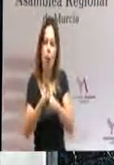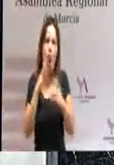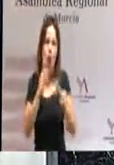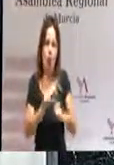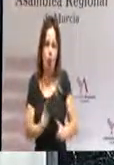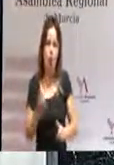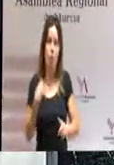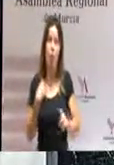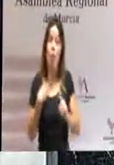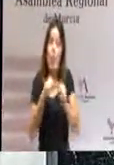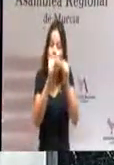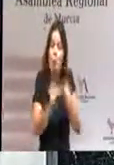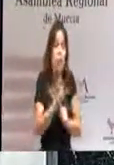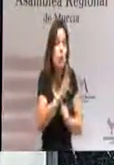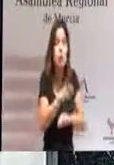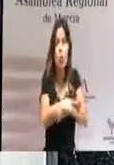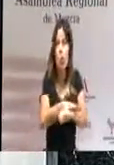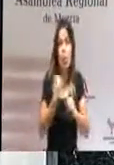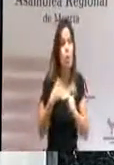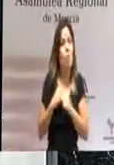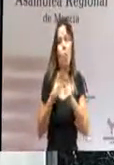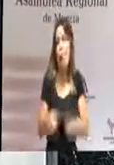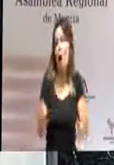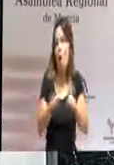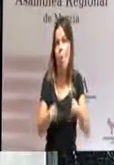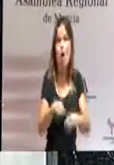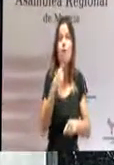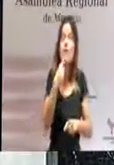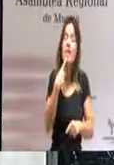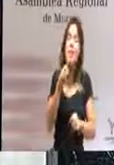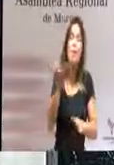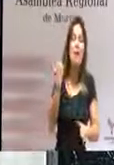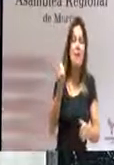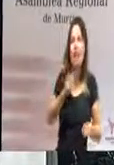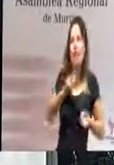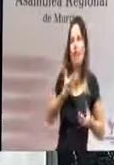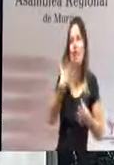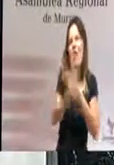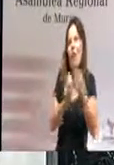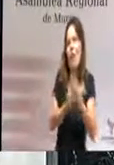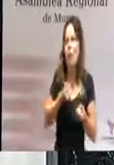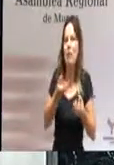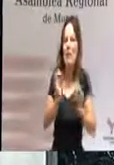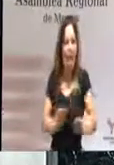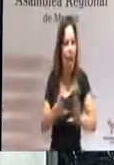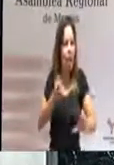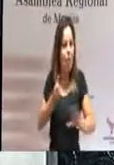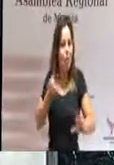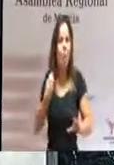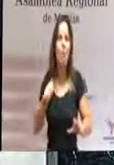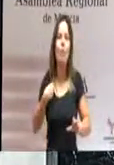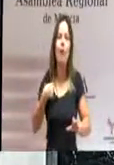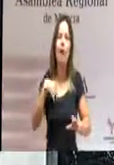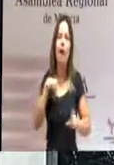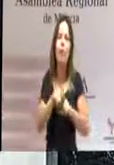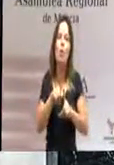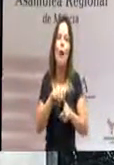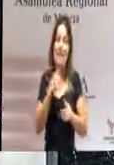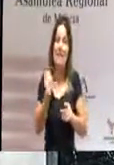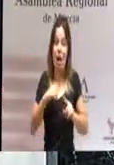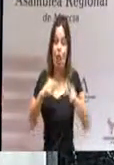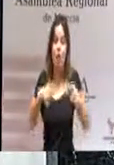es el patrón constante de su Gobierno. Se niegan a hablar del pasado, de las decisiones erróneas e irresponsables que nos han llevado a ese borde del